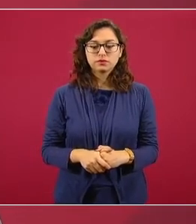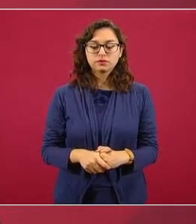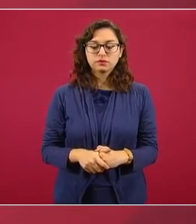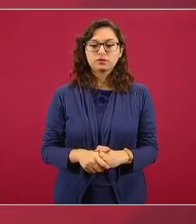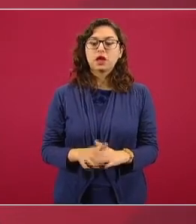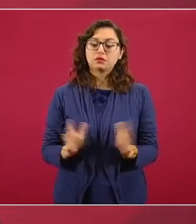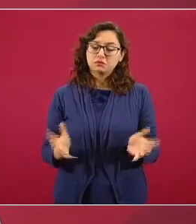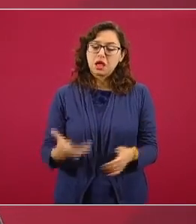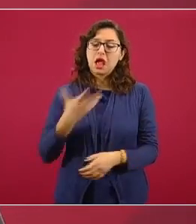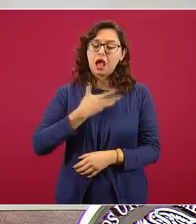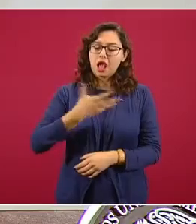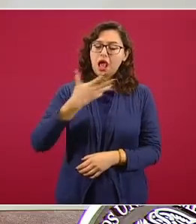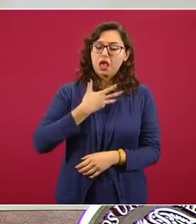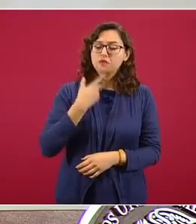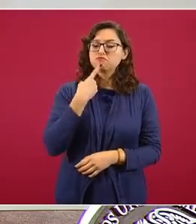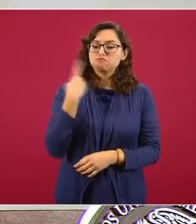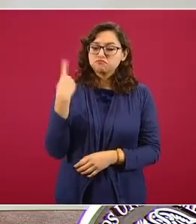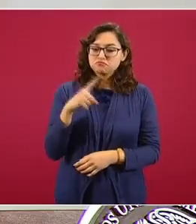pero